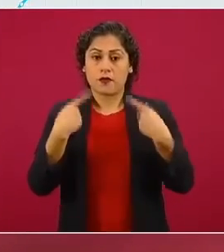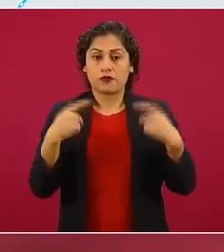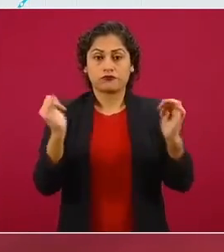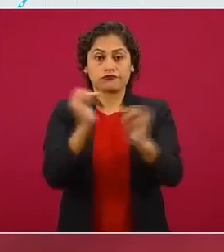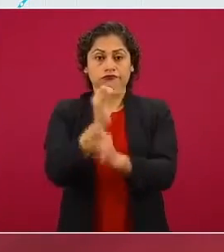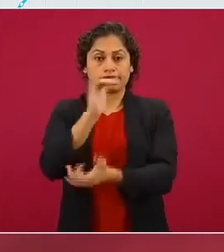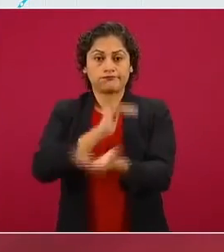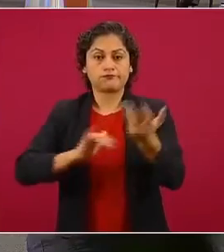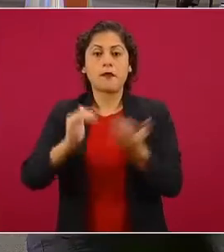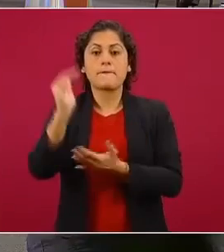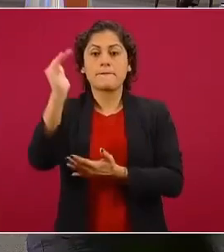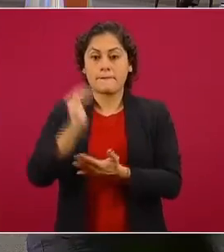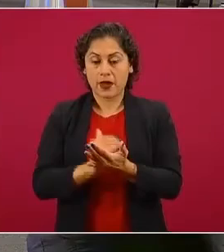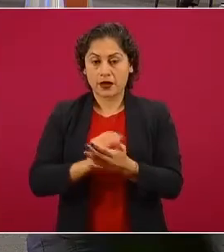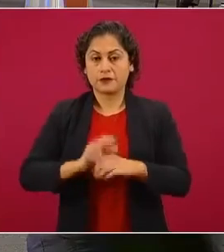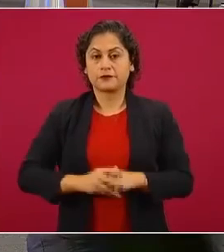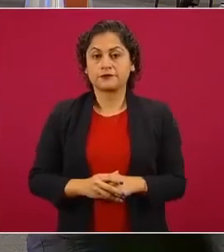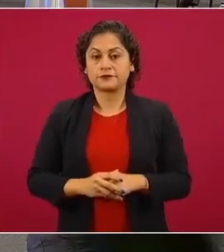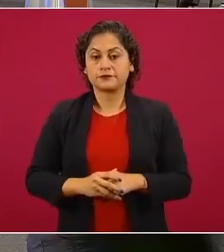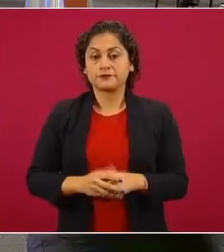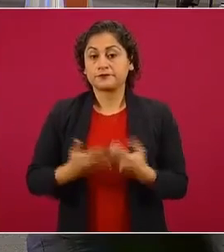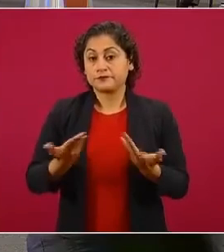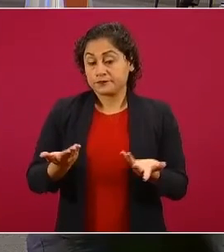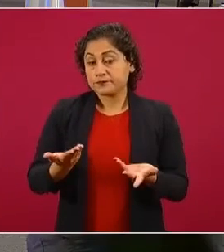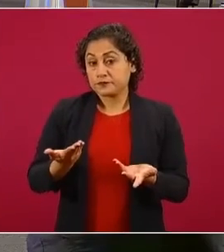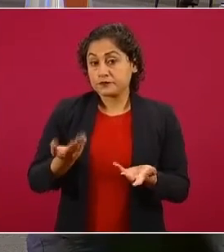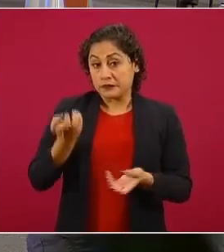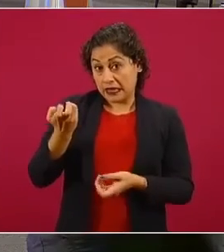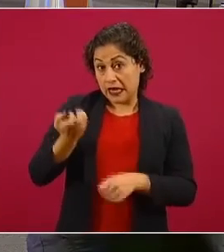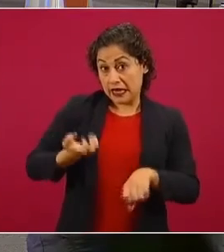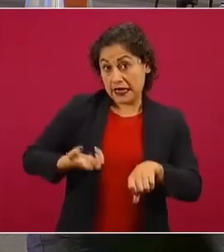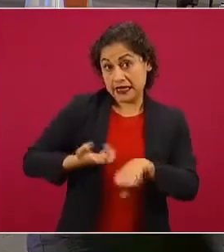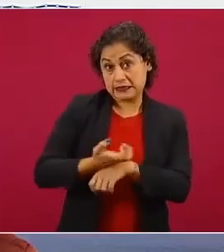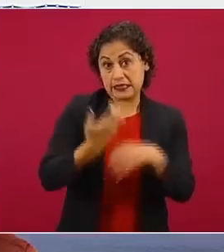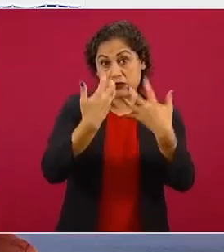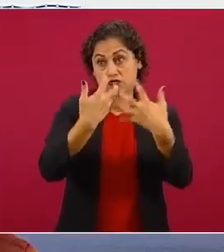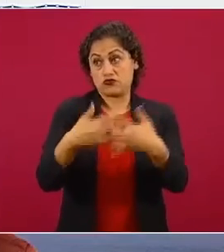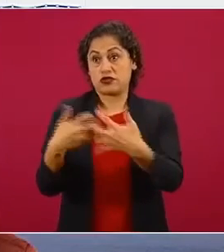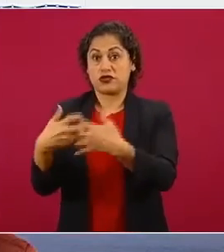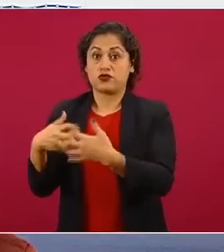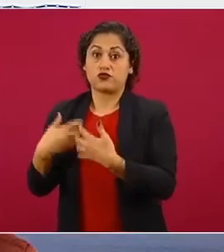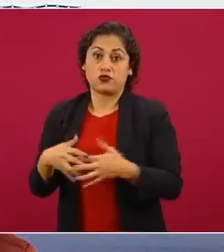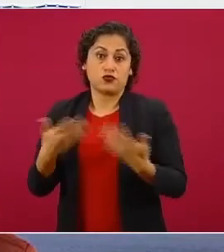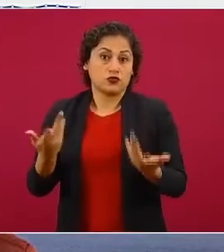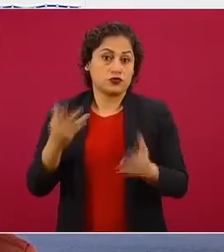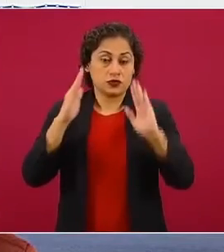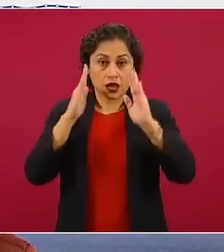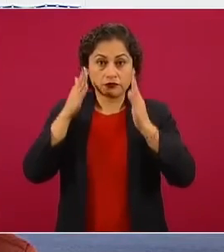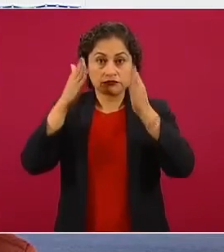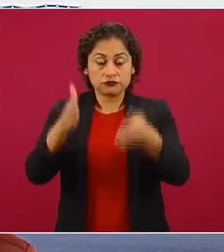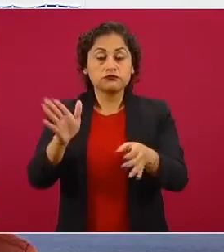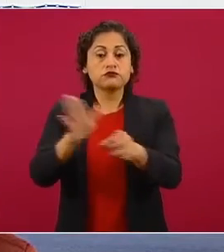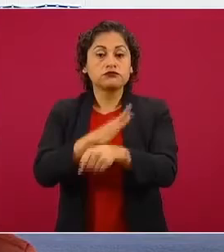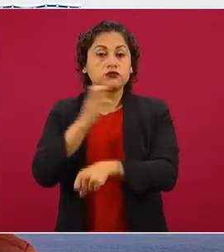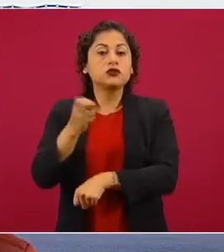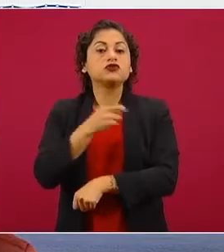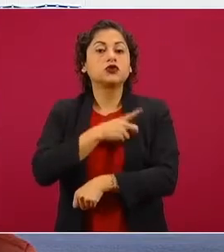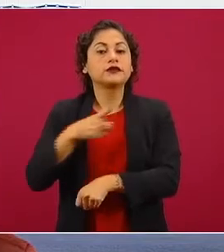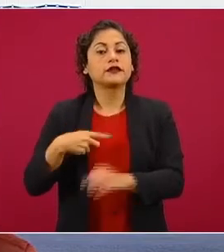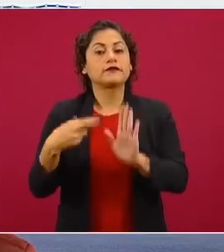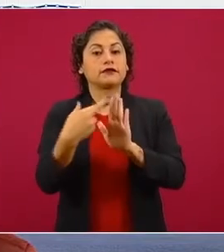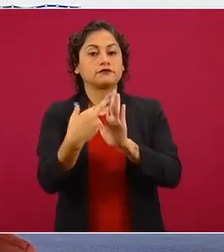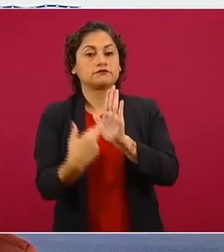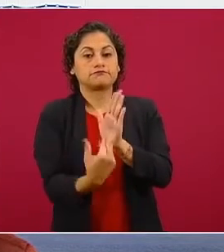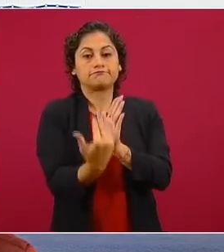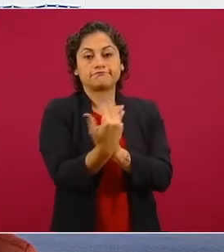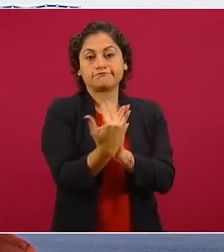Las actividades en un estado mayormente industrial en su economía pueden también regularse por el uso correcto de los